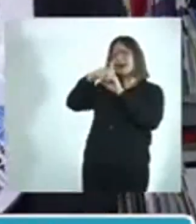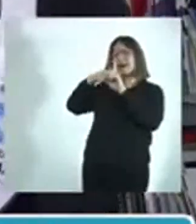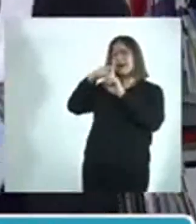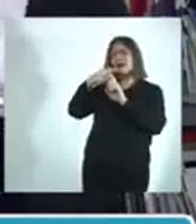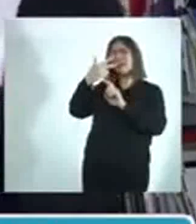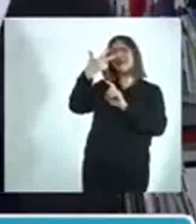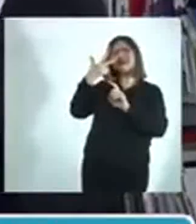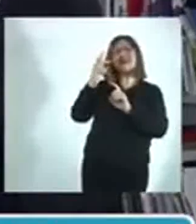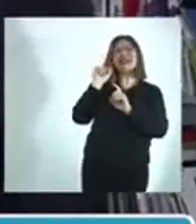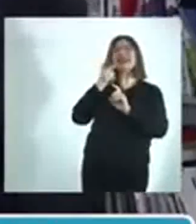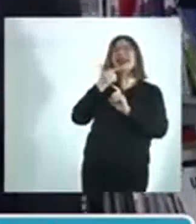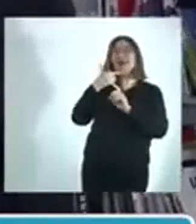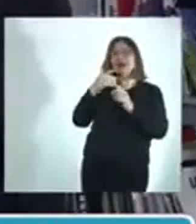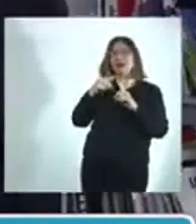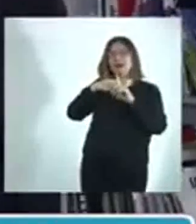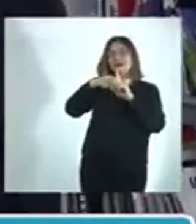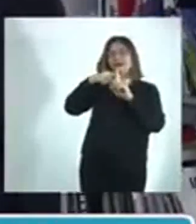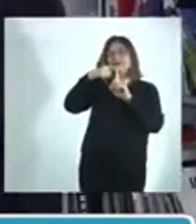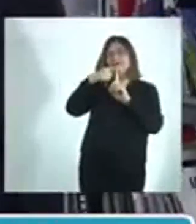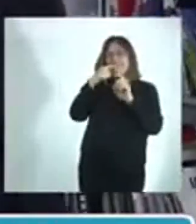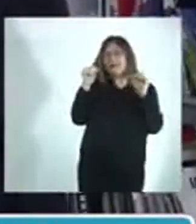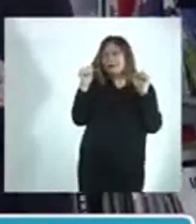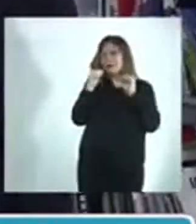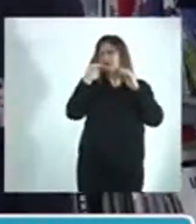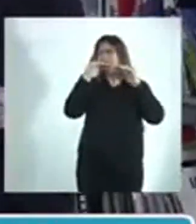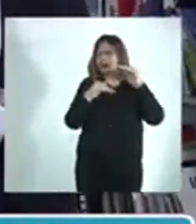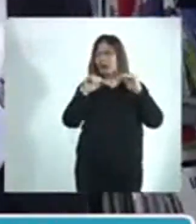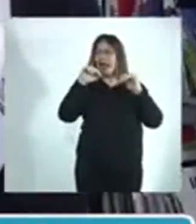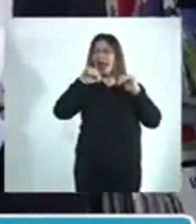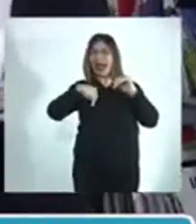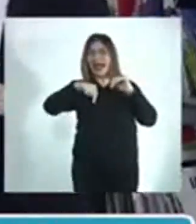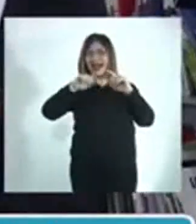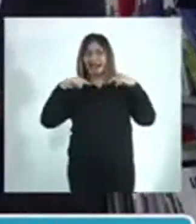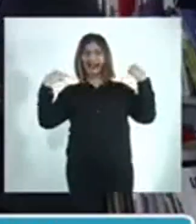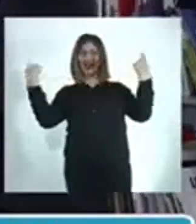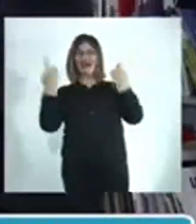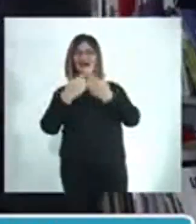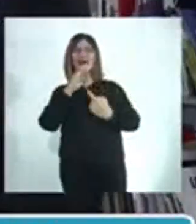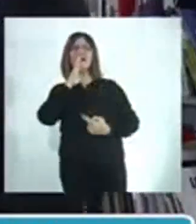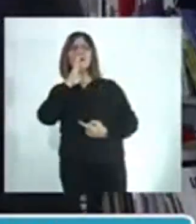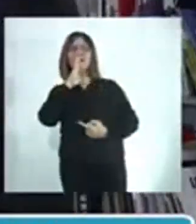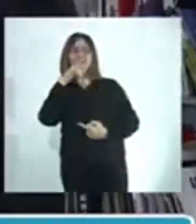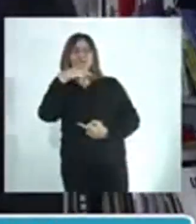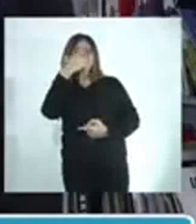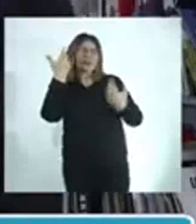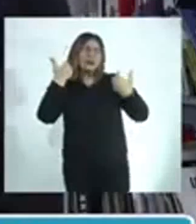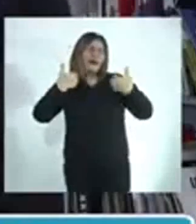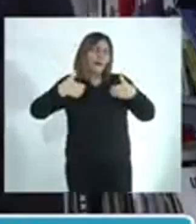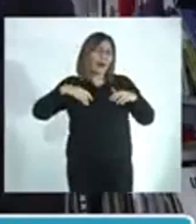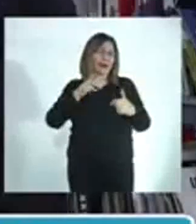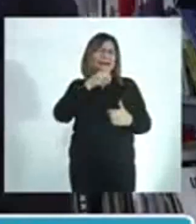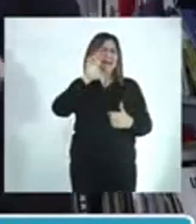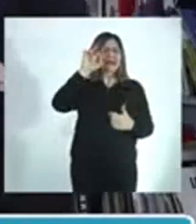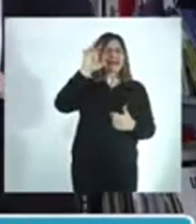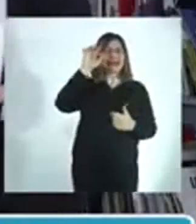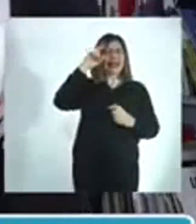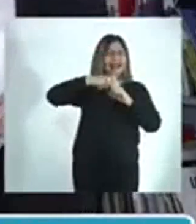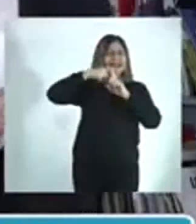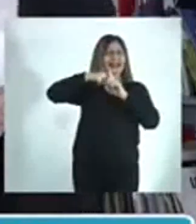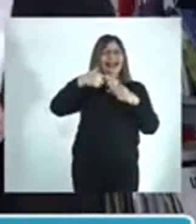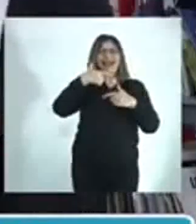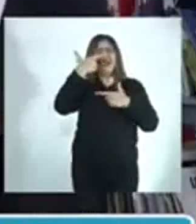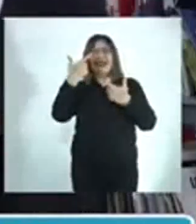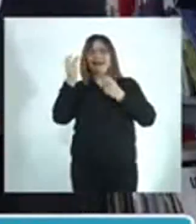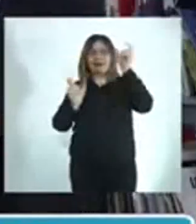afuera, sensación térmica bajísima. Acá, por supuesto, en el estudio, creo que la sensación es de 30 grados arriba y más con lo que